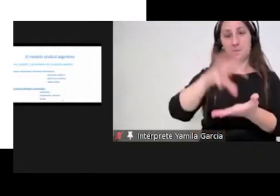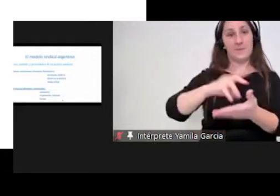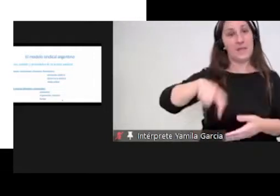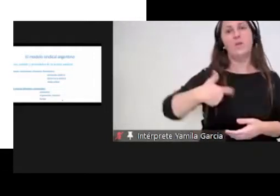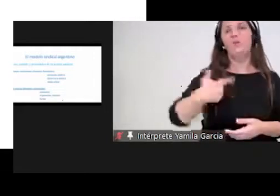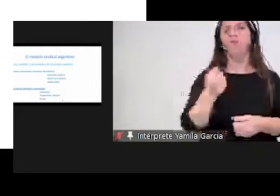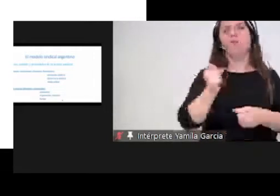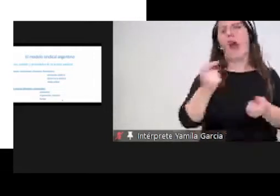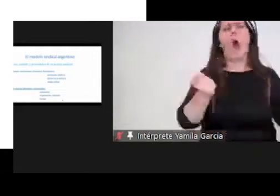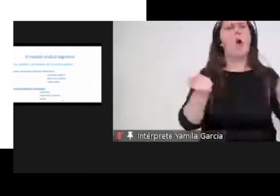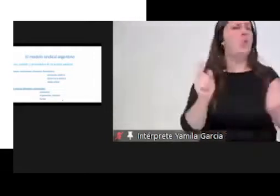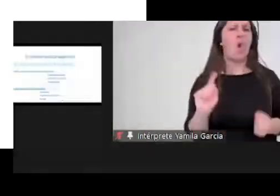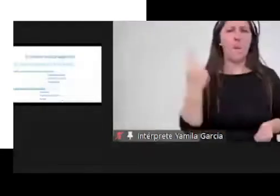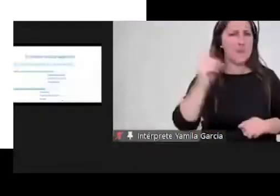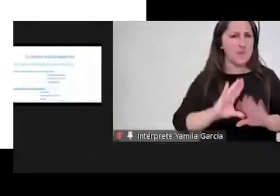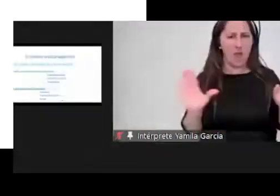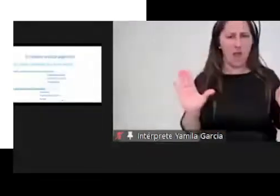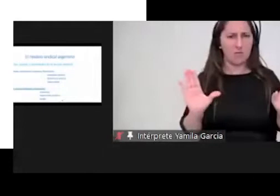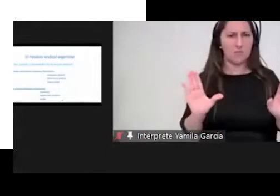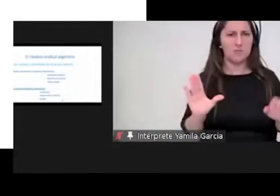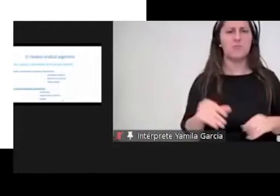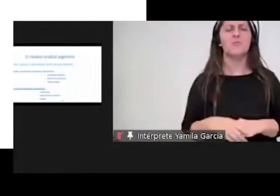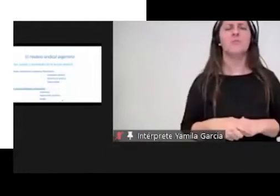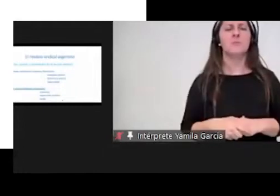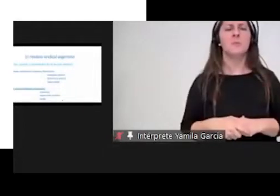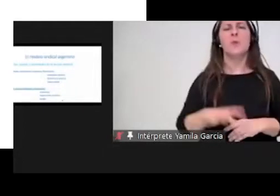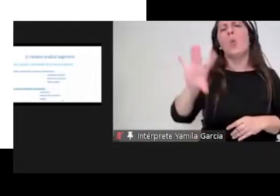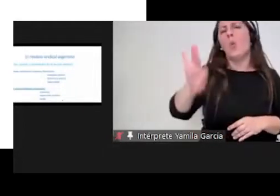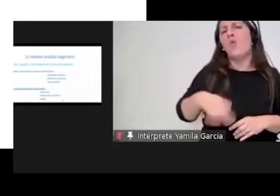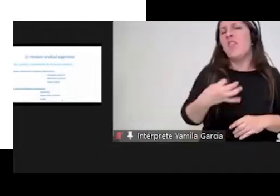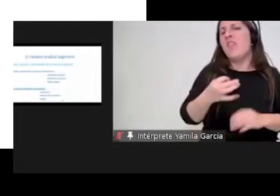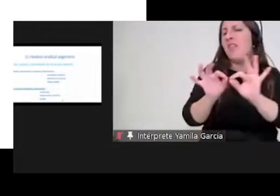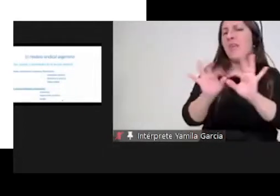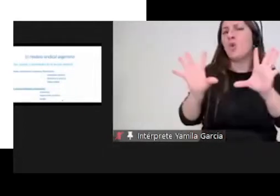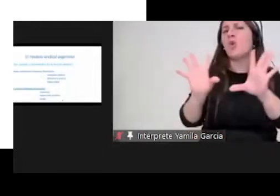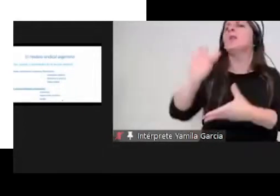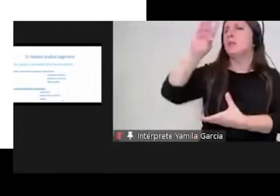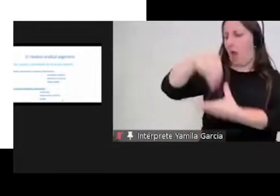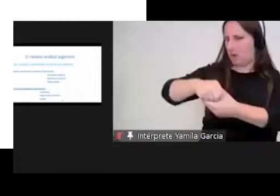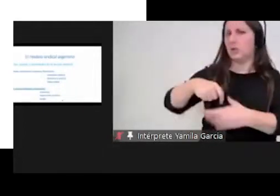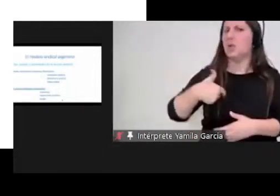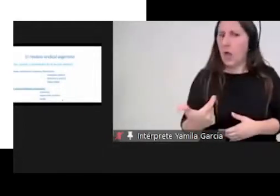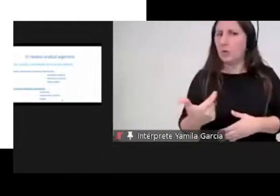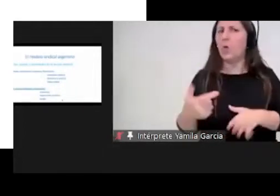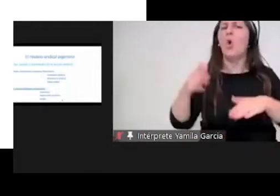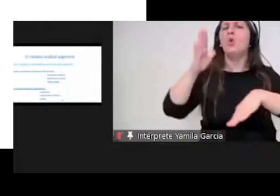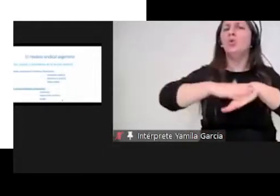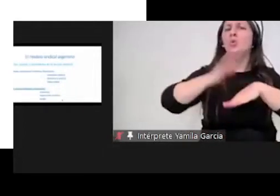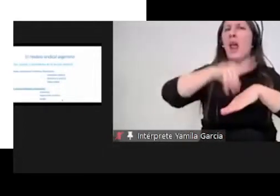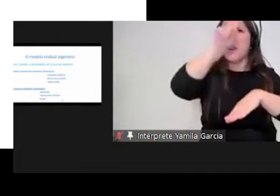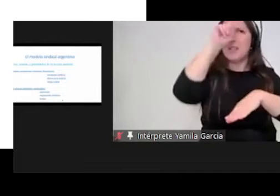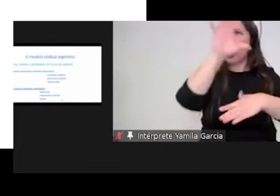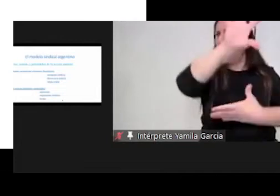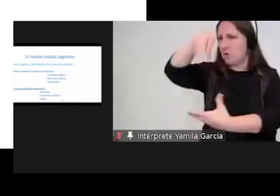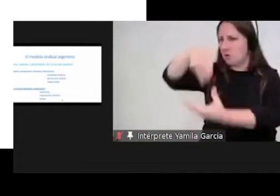autonomía desde ya, tiene que tener una vida democrática interna, tiene que tener tutela estatal. ¿Y ya